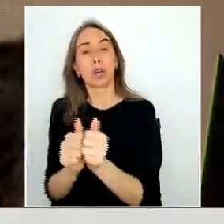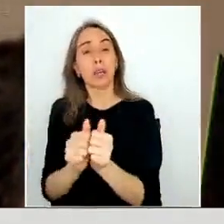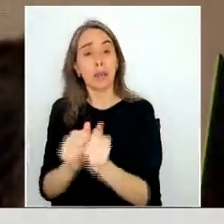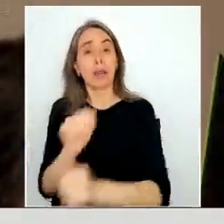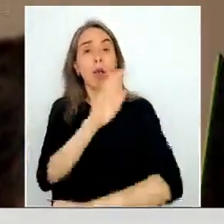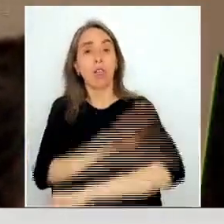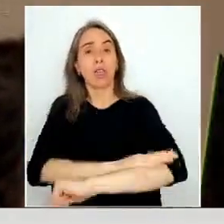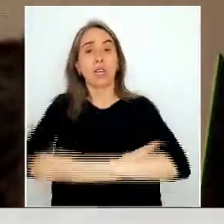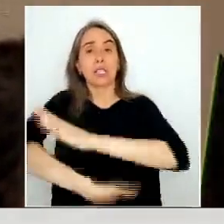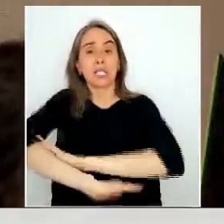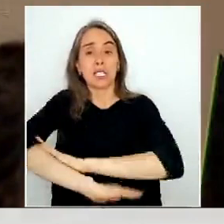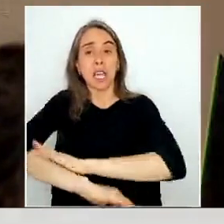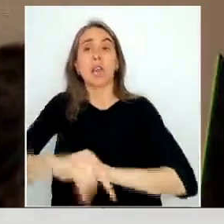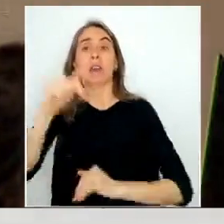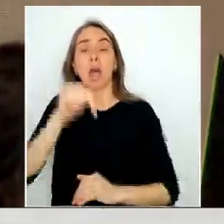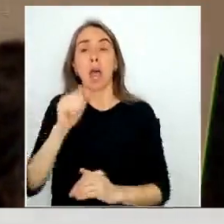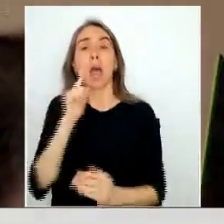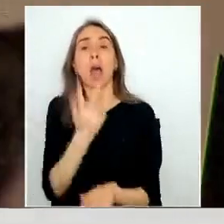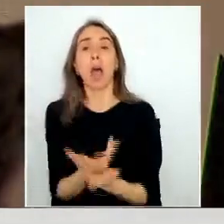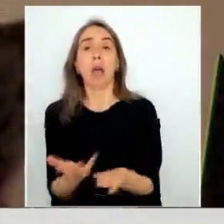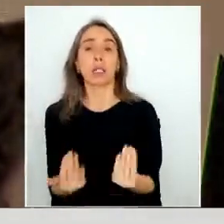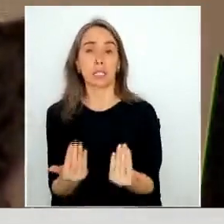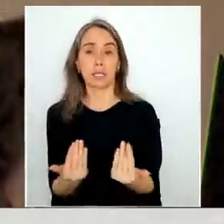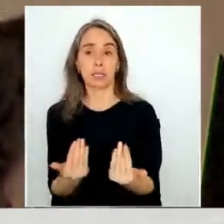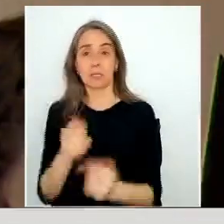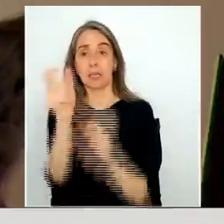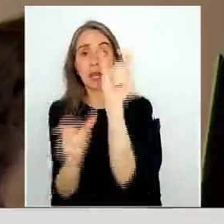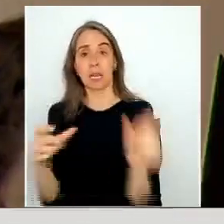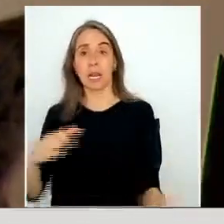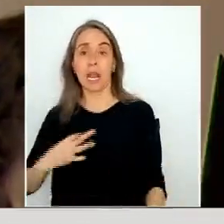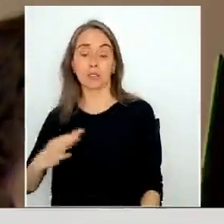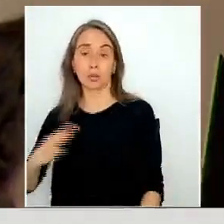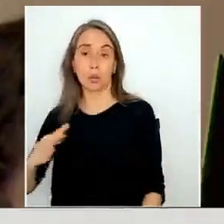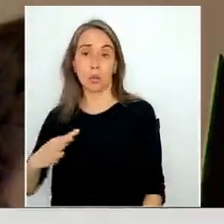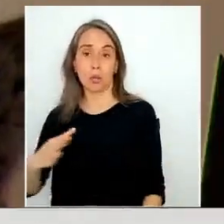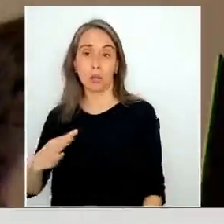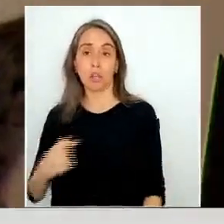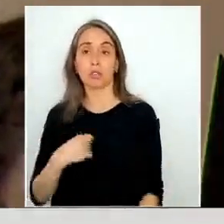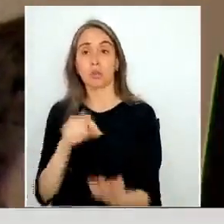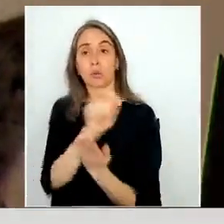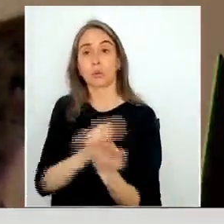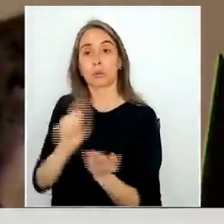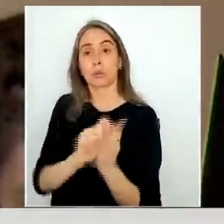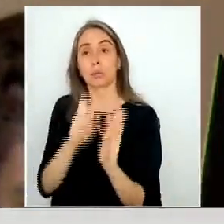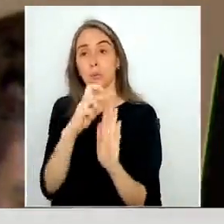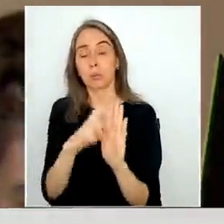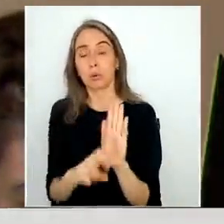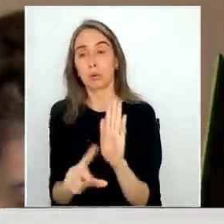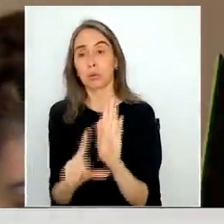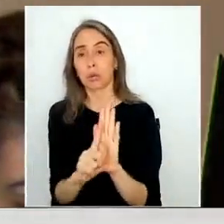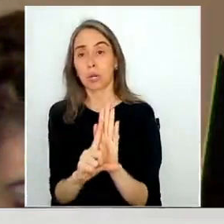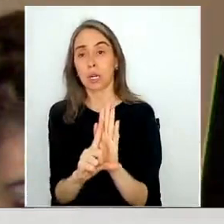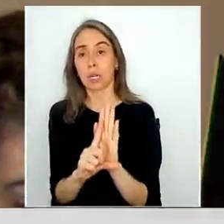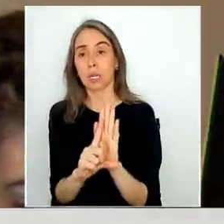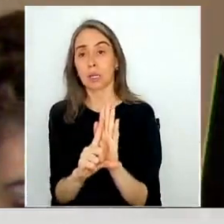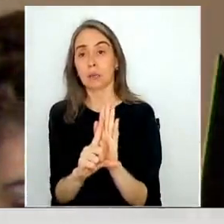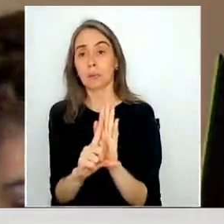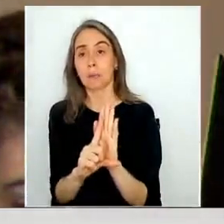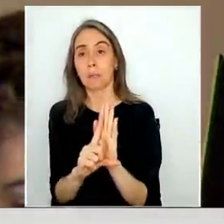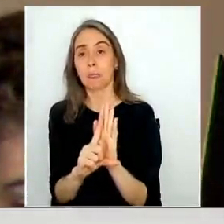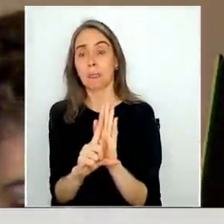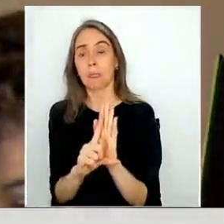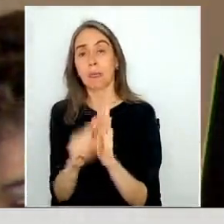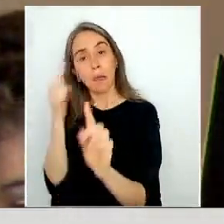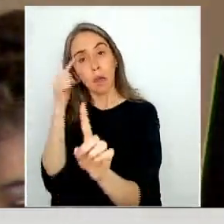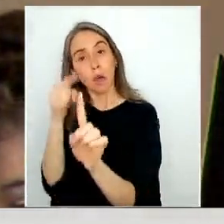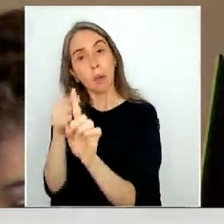lo que hoy hay necesidad en la ciudadanía soy autor de un proyecto de ley que donde se busca que el delito